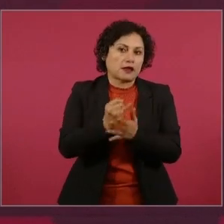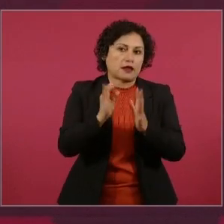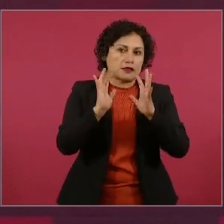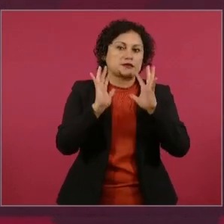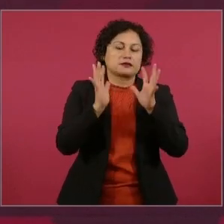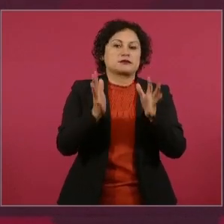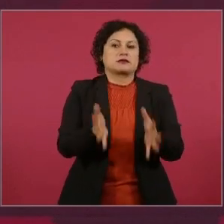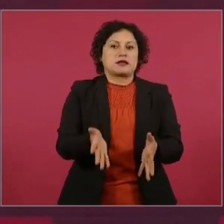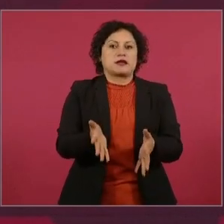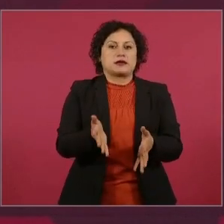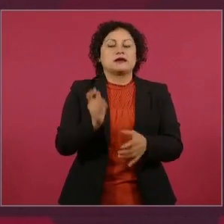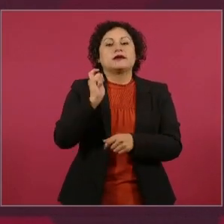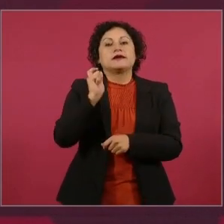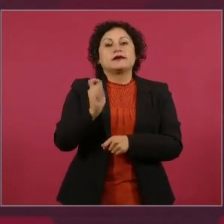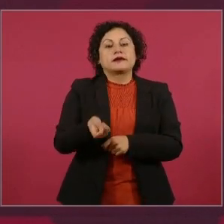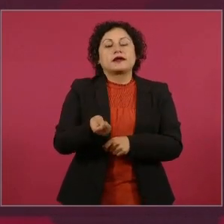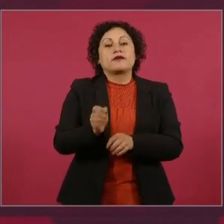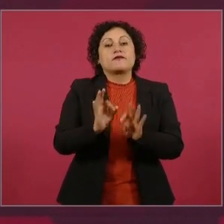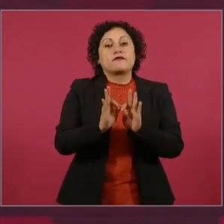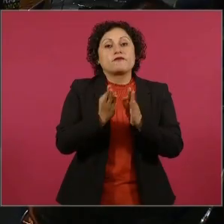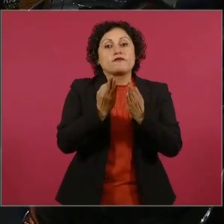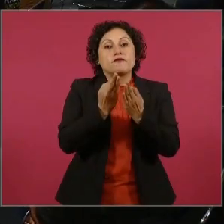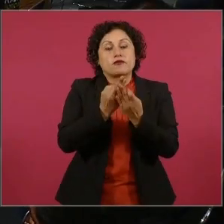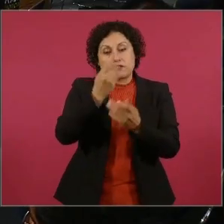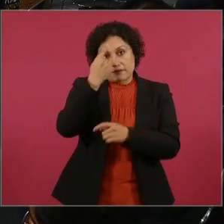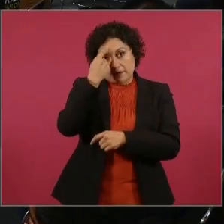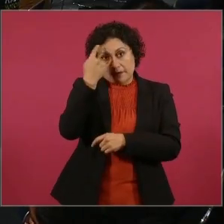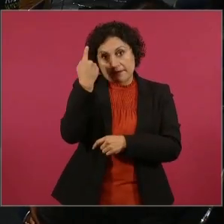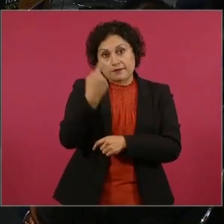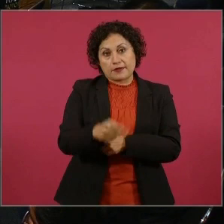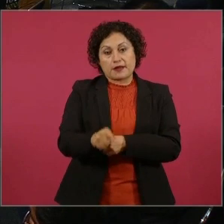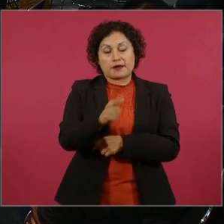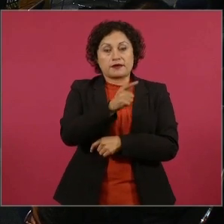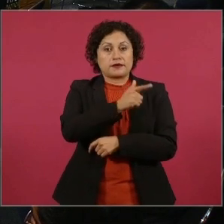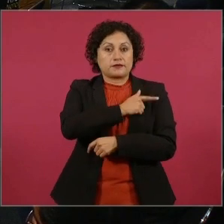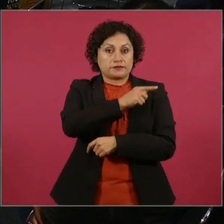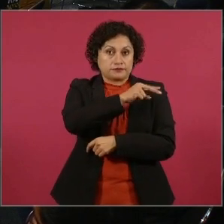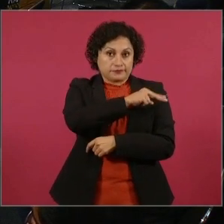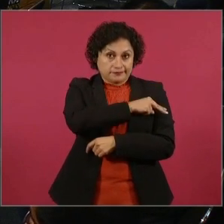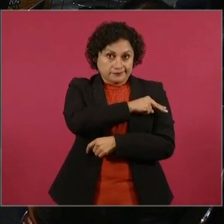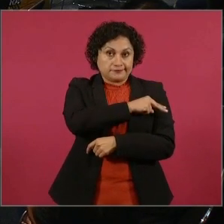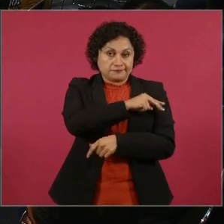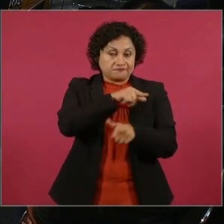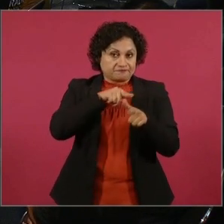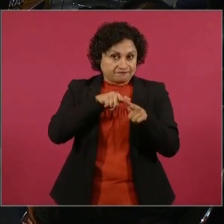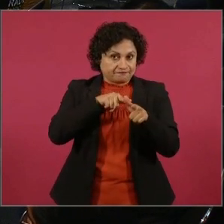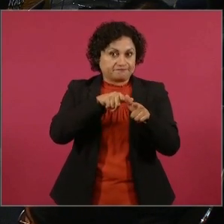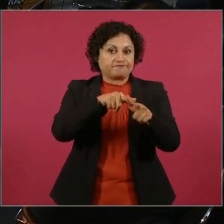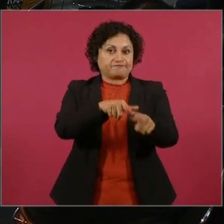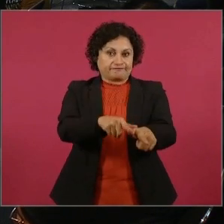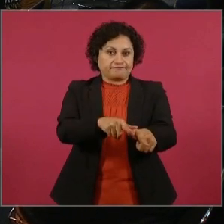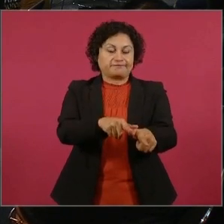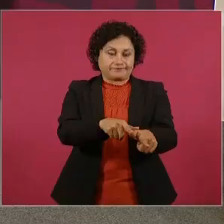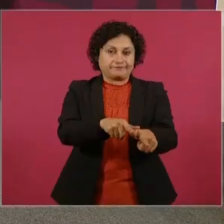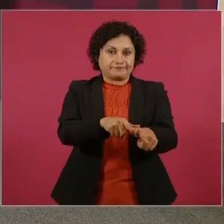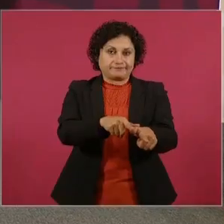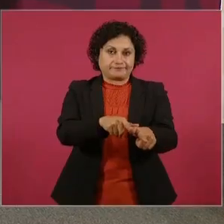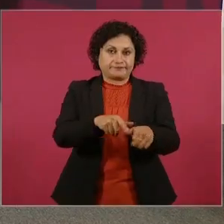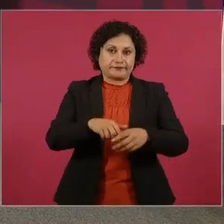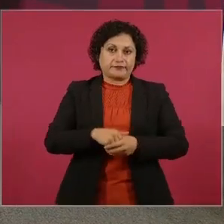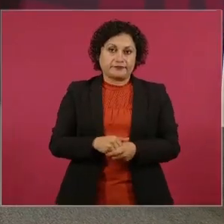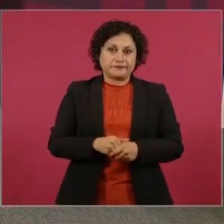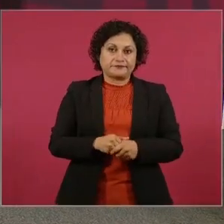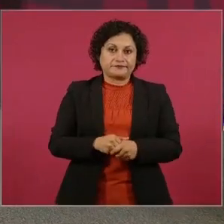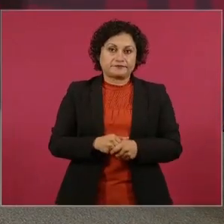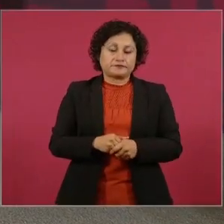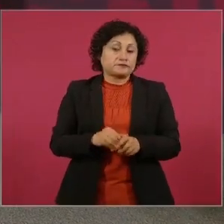para que siga la guardia nacional con los apoyos de la